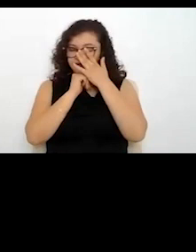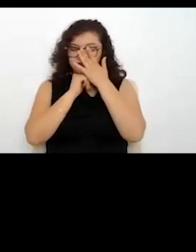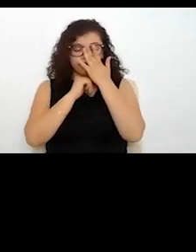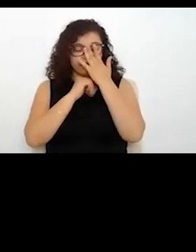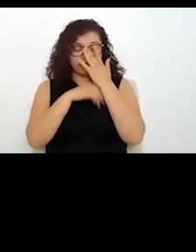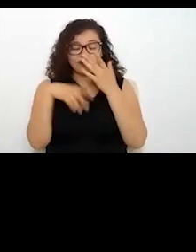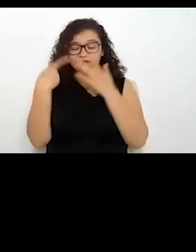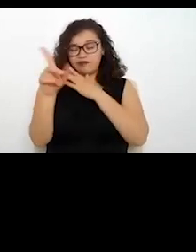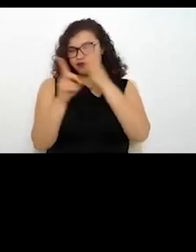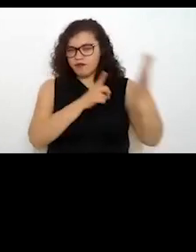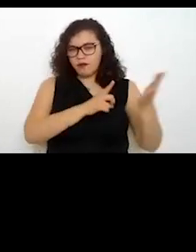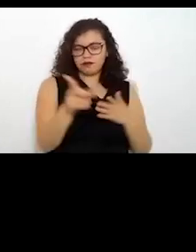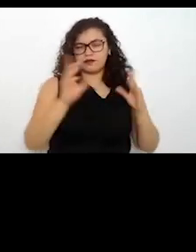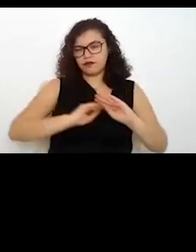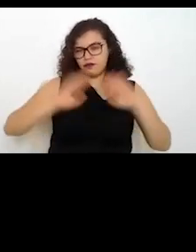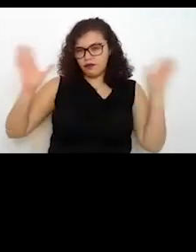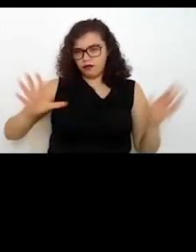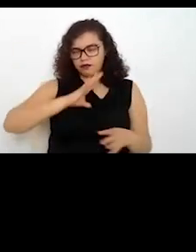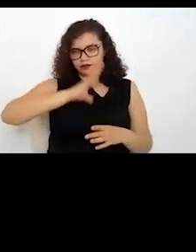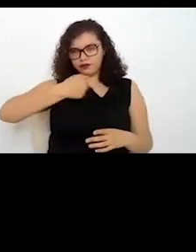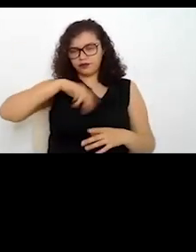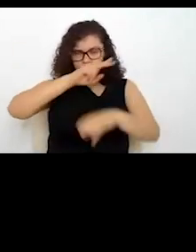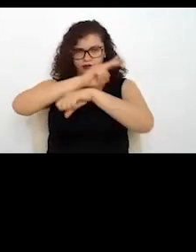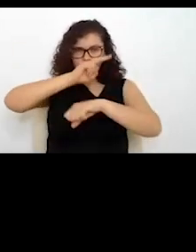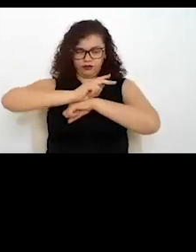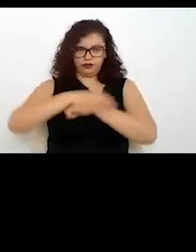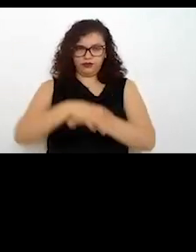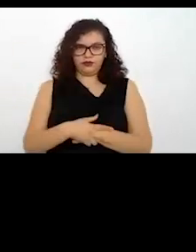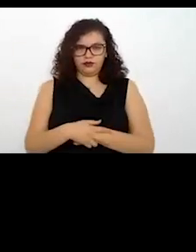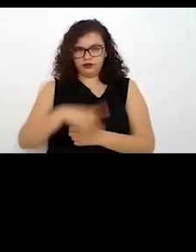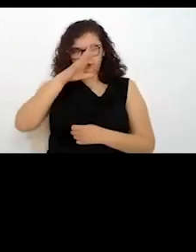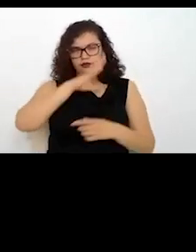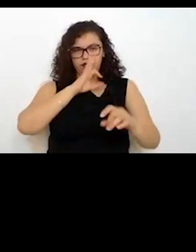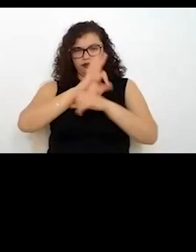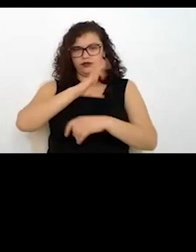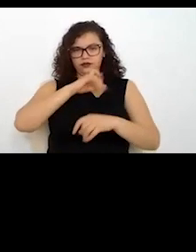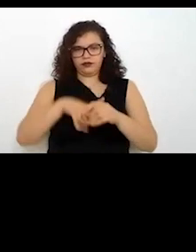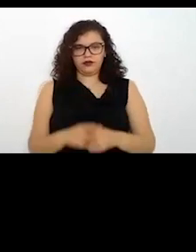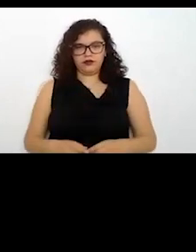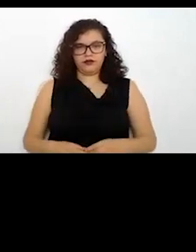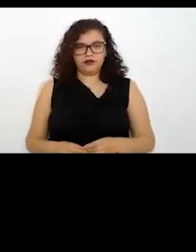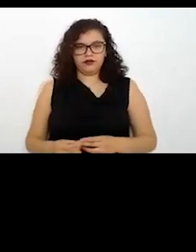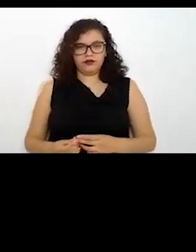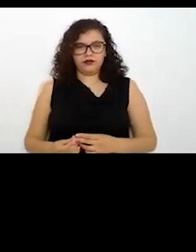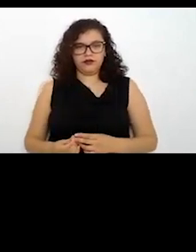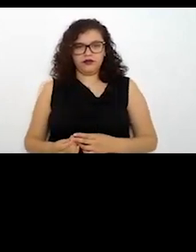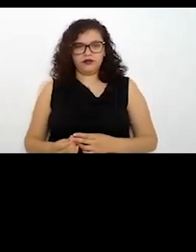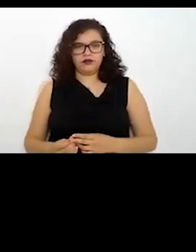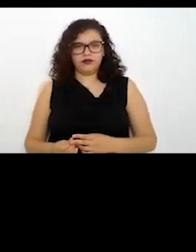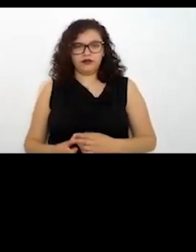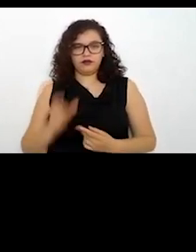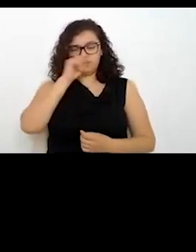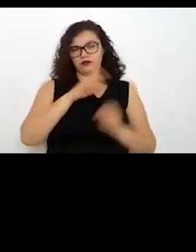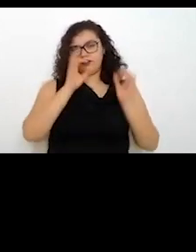derechos, justamente vimos que tiene una vigilancia y protección especial. Y también es